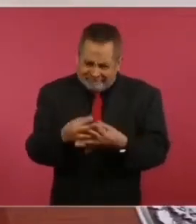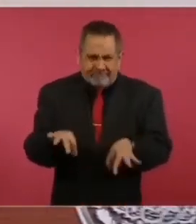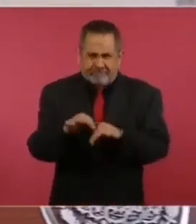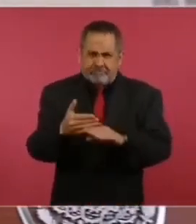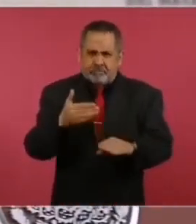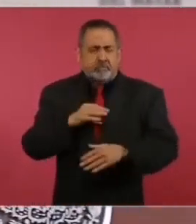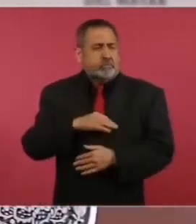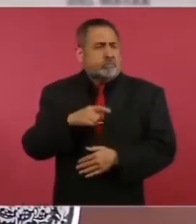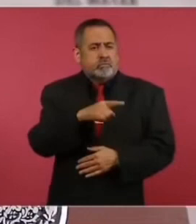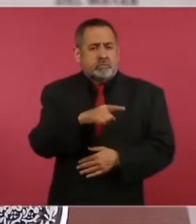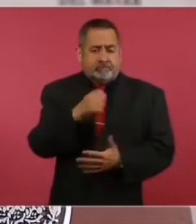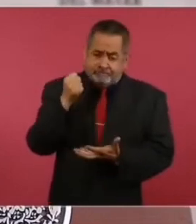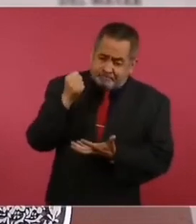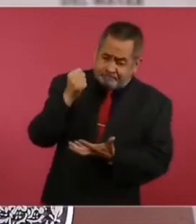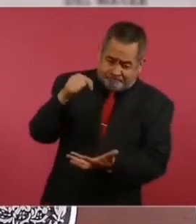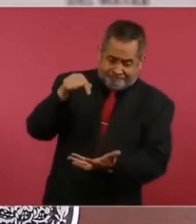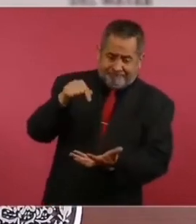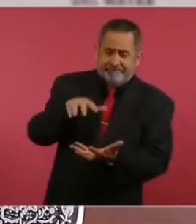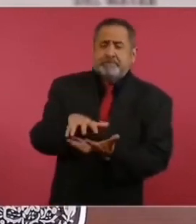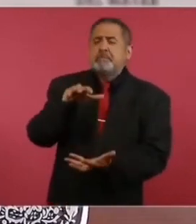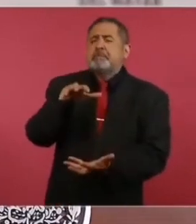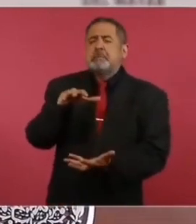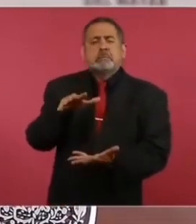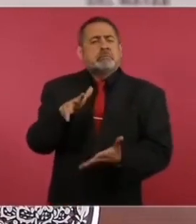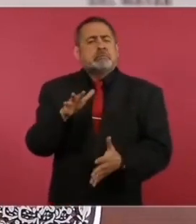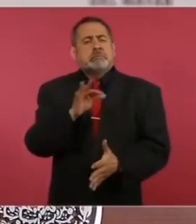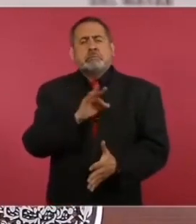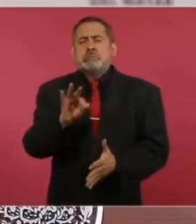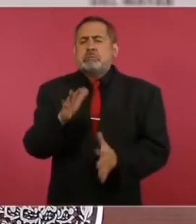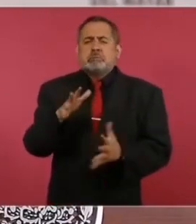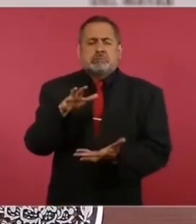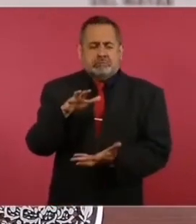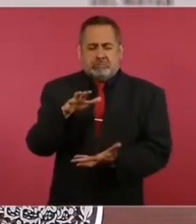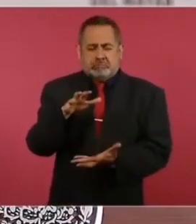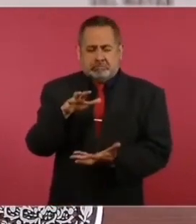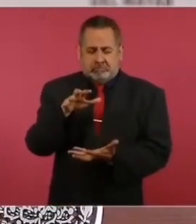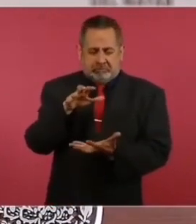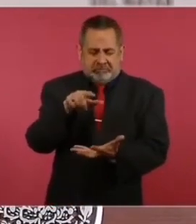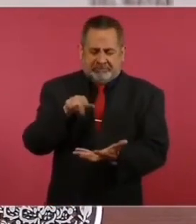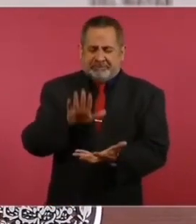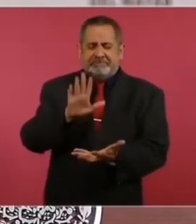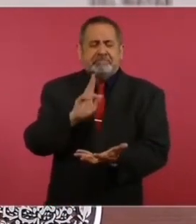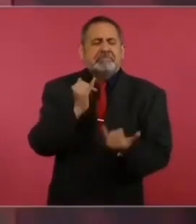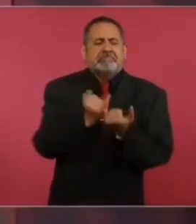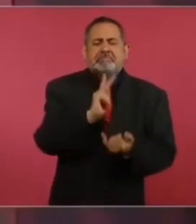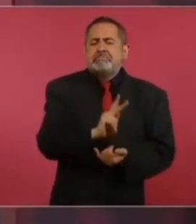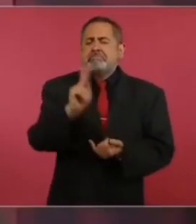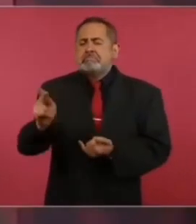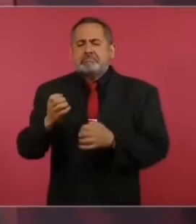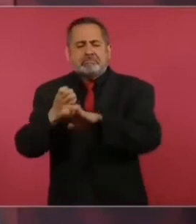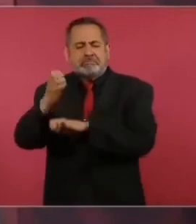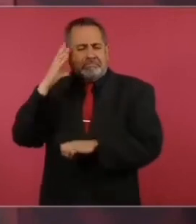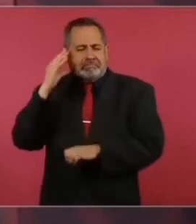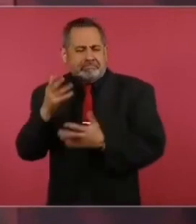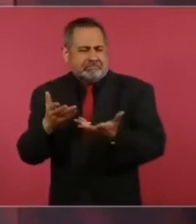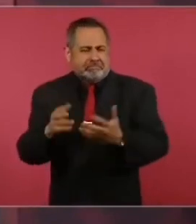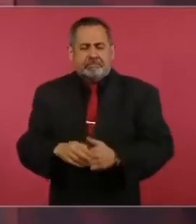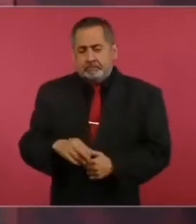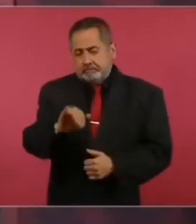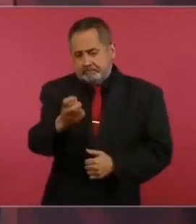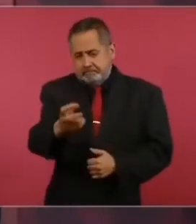de más del presupuesto de un estado de la República hab puesto el ejemplo de Colima